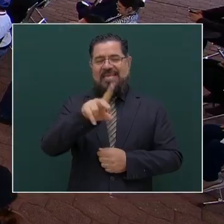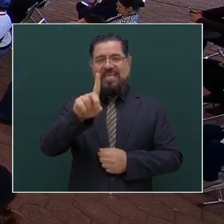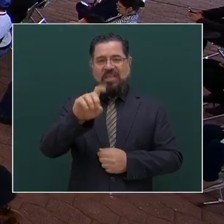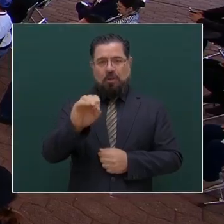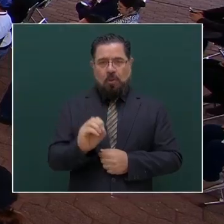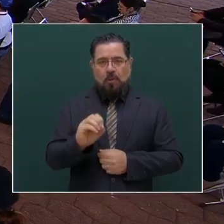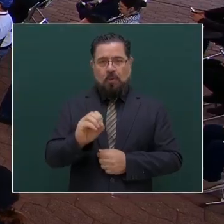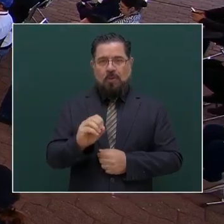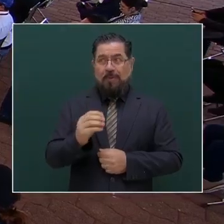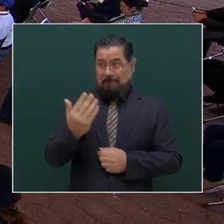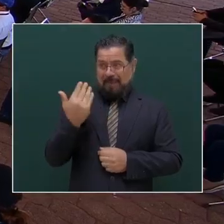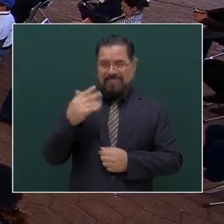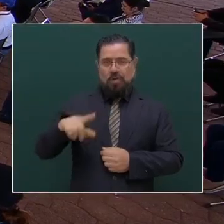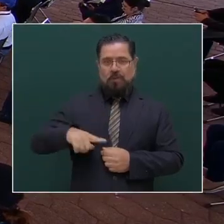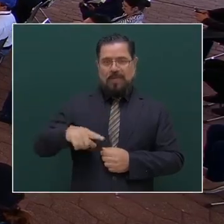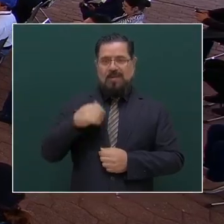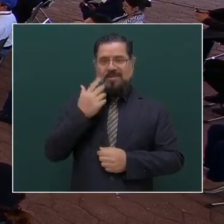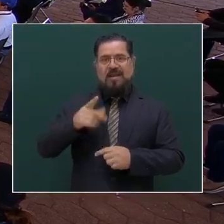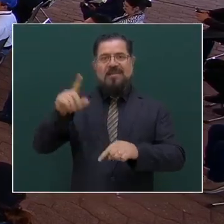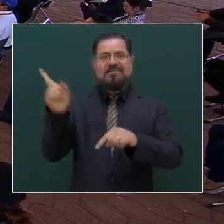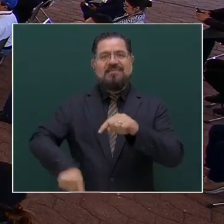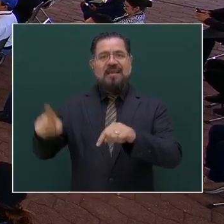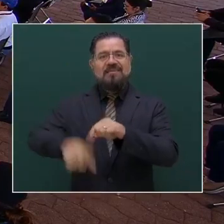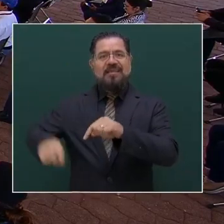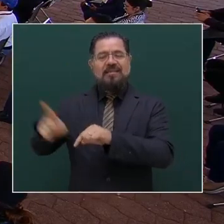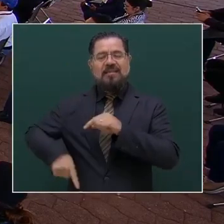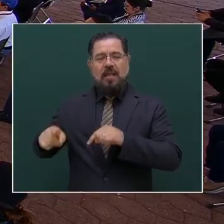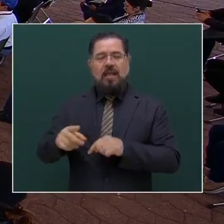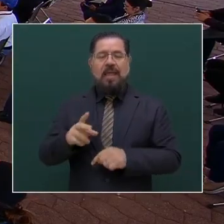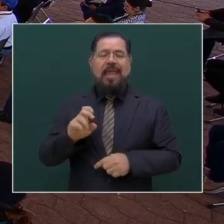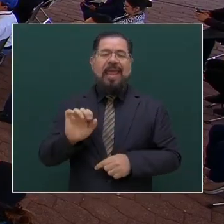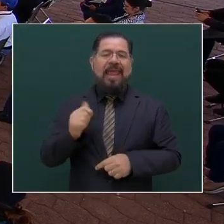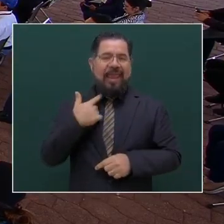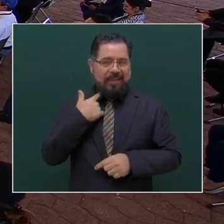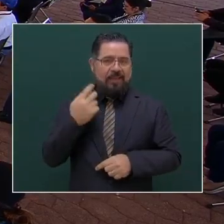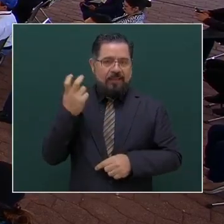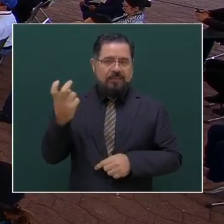desaparecer la política agraria,